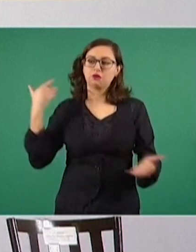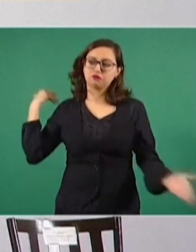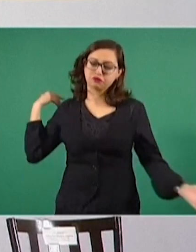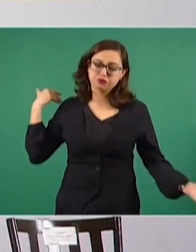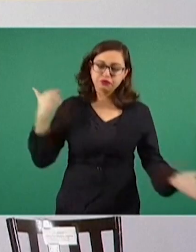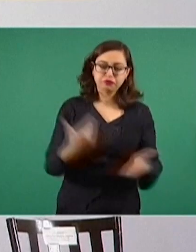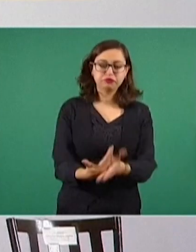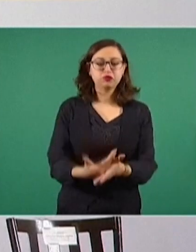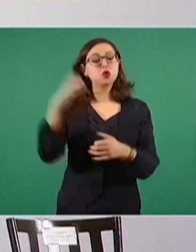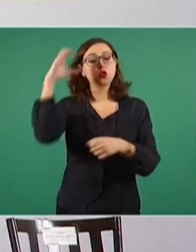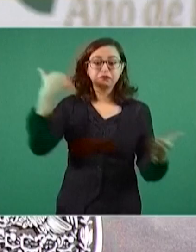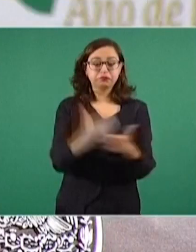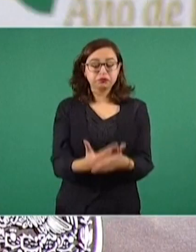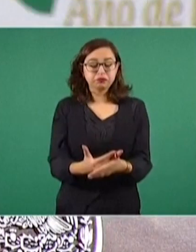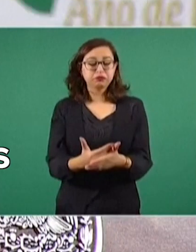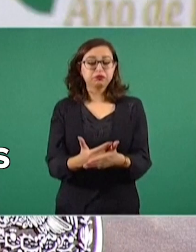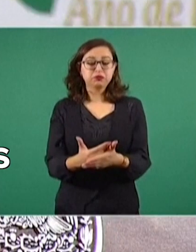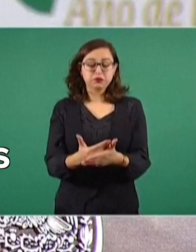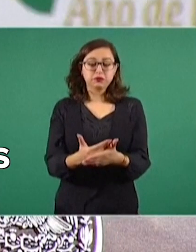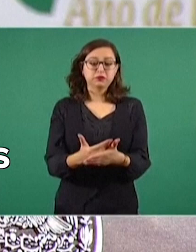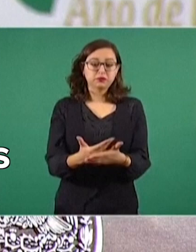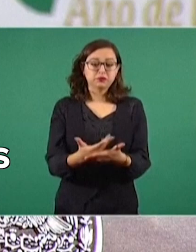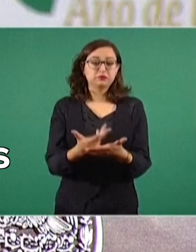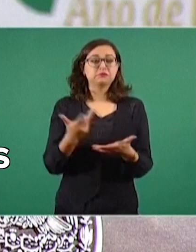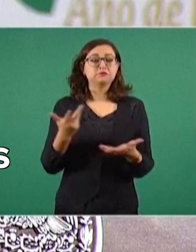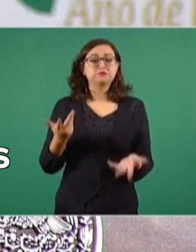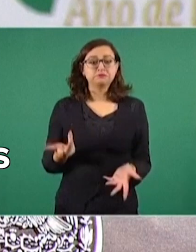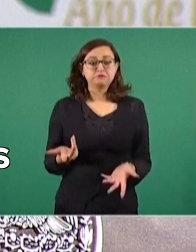No sé